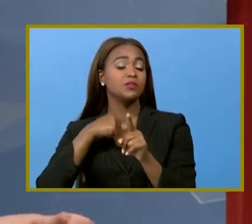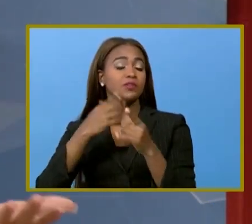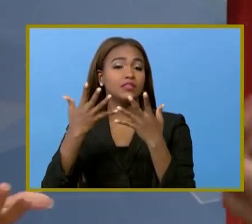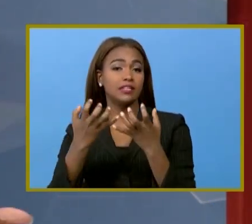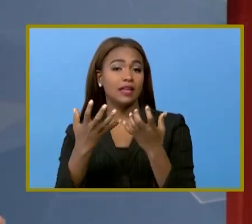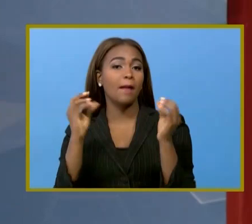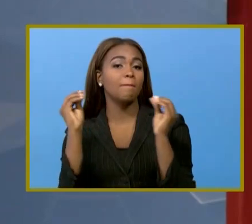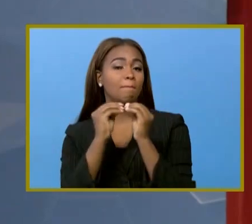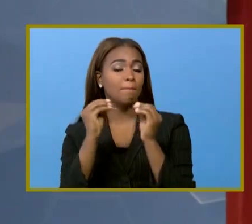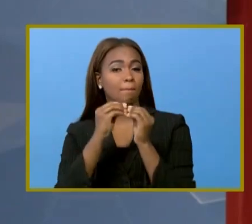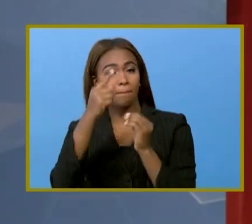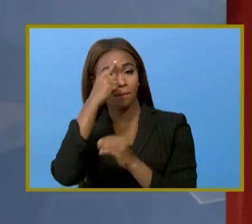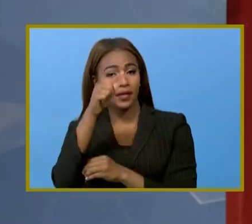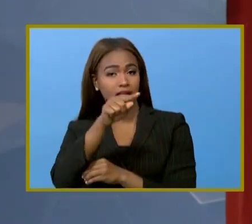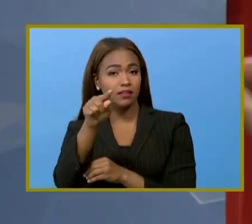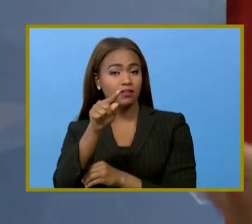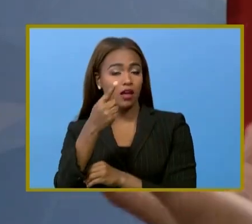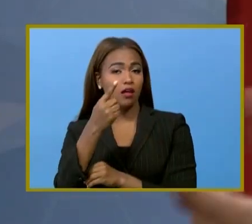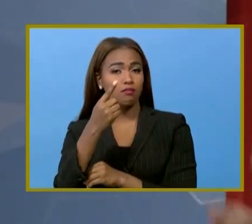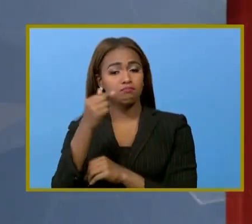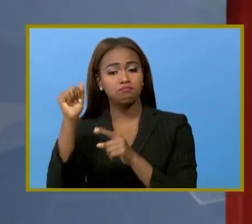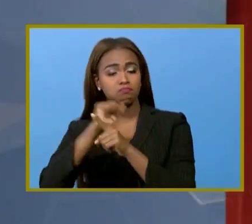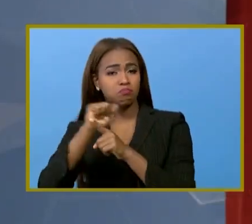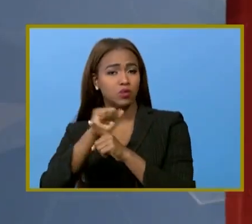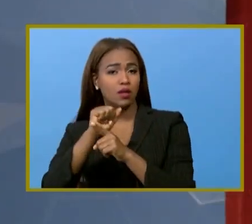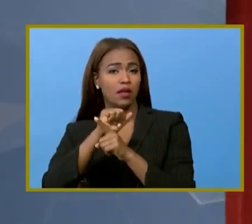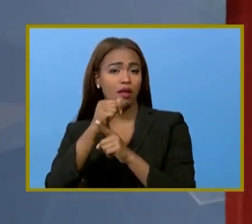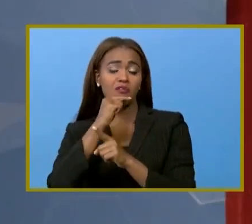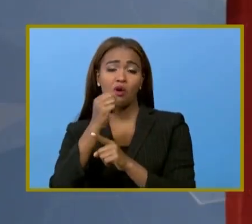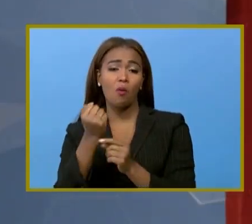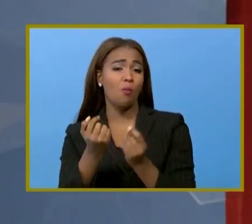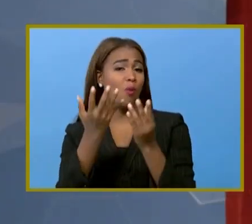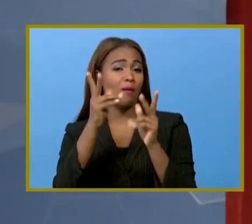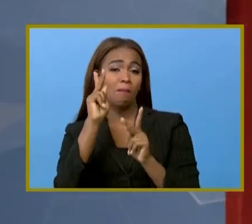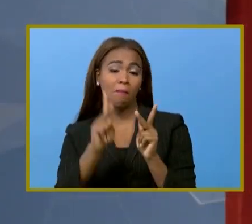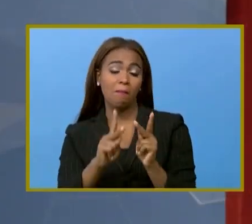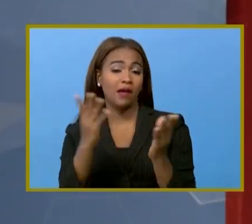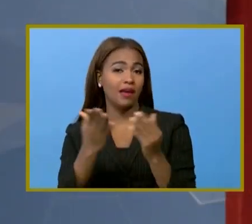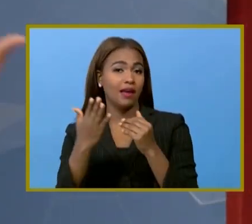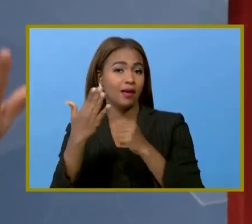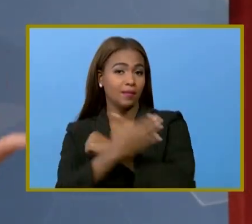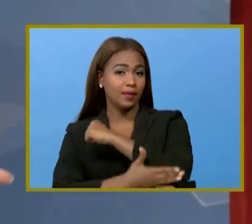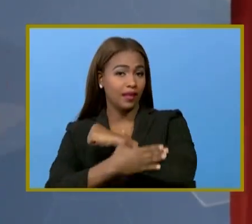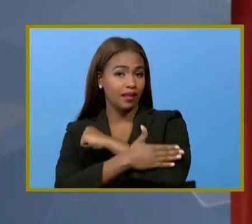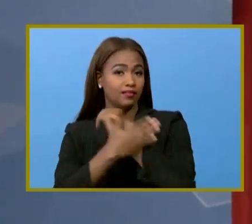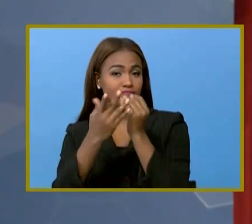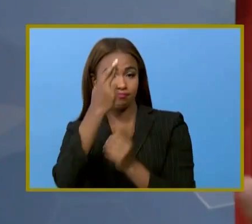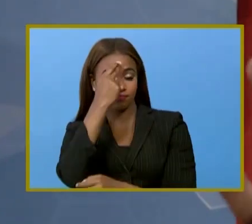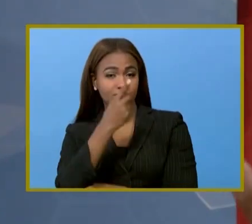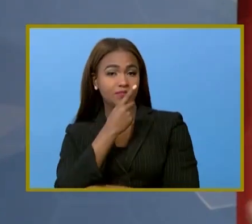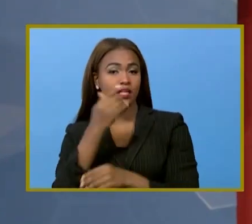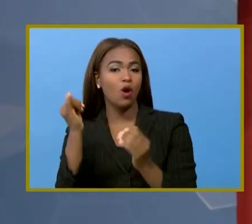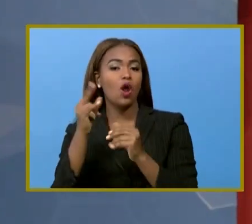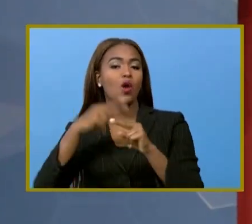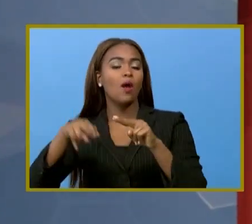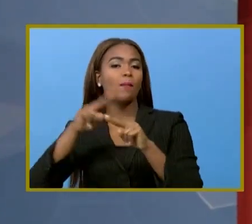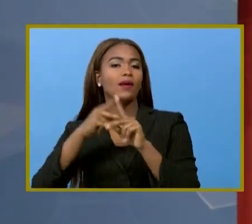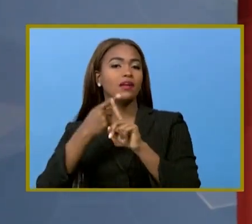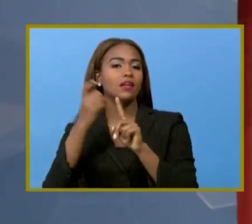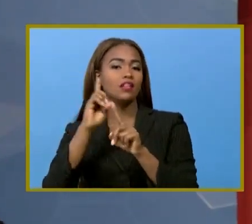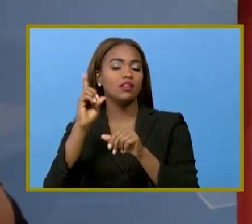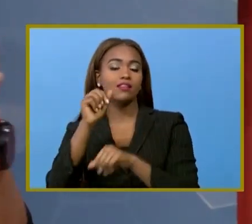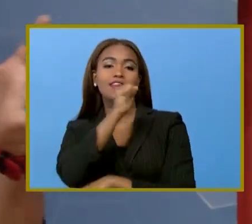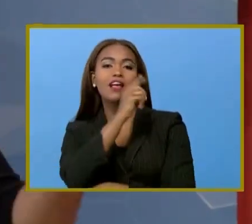más de estas prácticas, no son tantas en el país, y normalmente se dan más en Santo Domingo, en la capital.